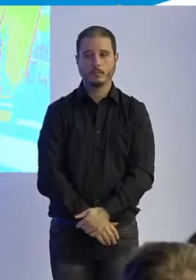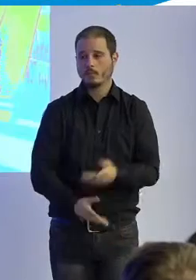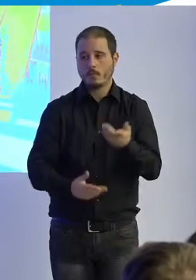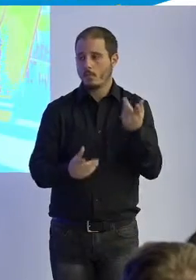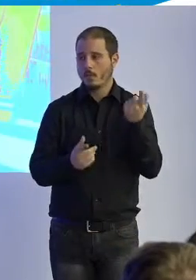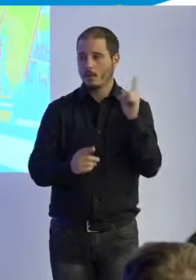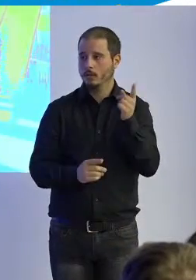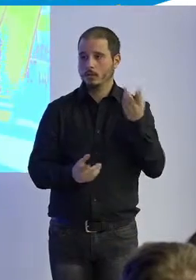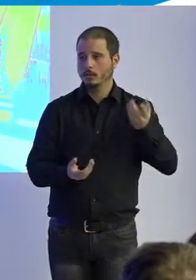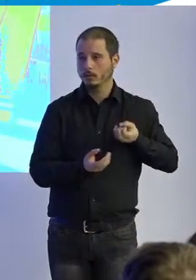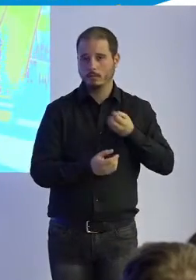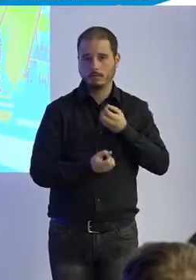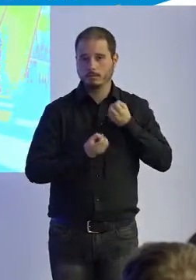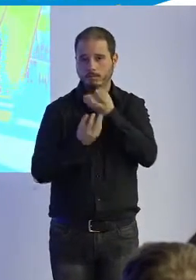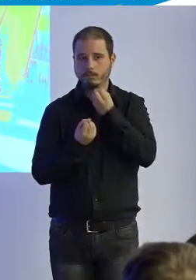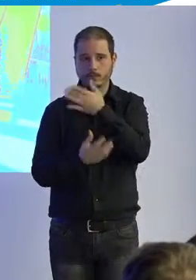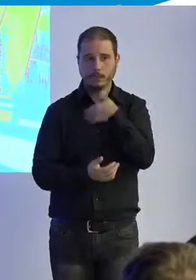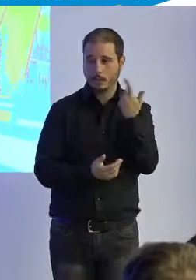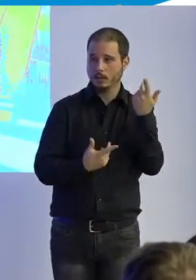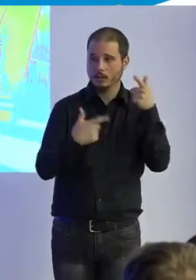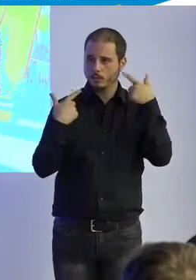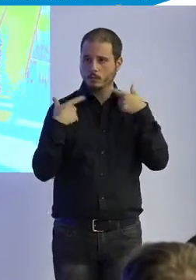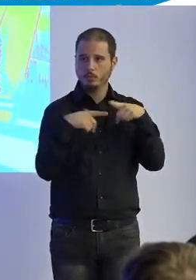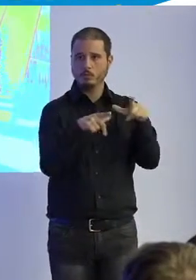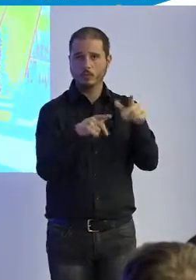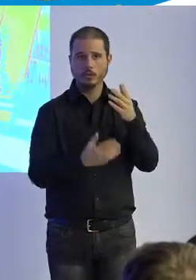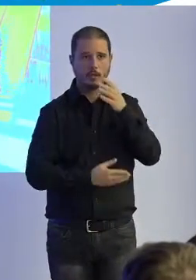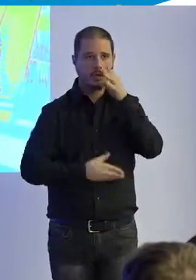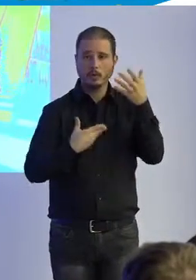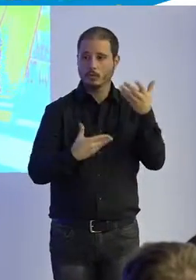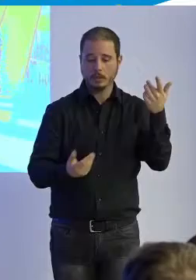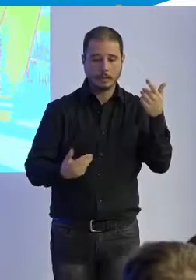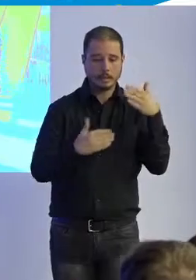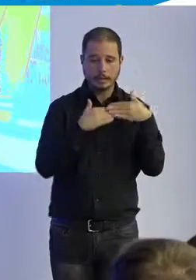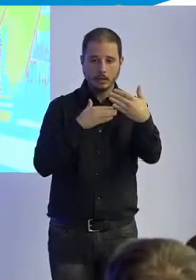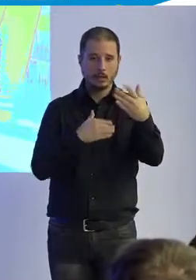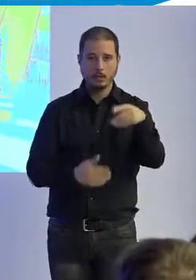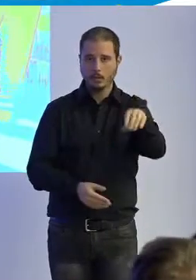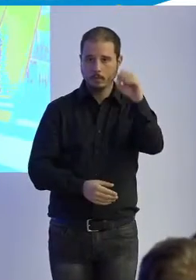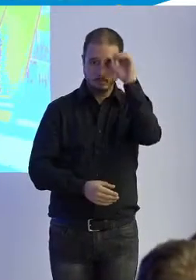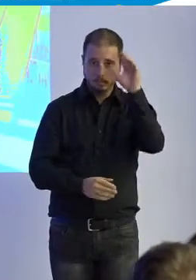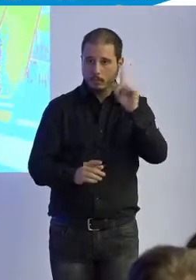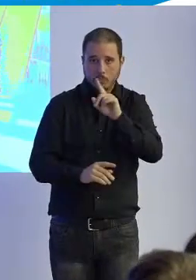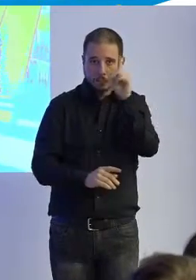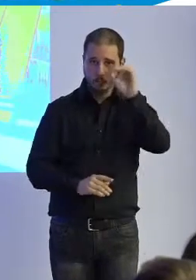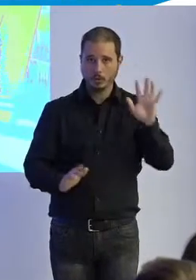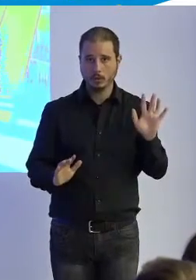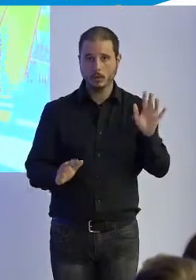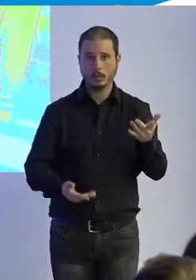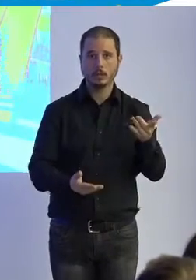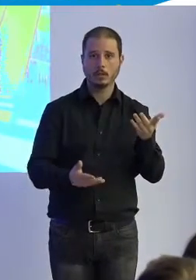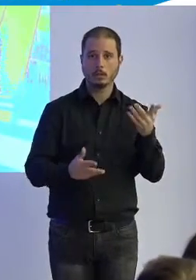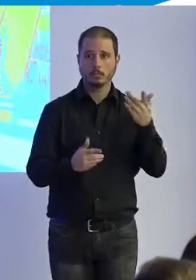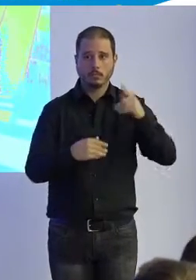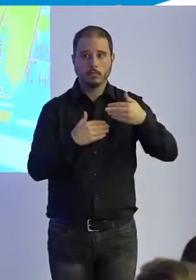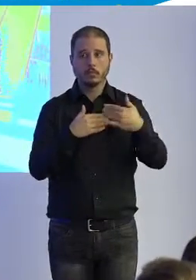es un sector ahora mismo donde no hay ninguna certeza de nada, básicamente. O sea, es como está todo por explotar